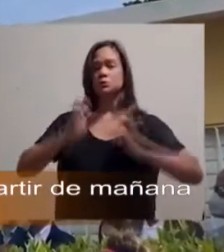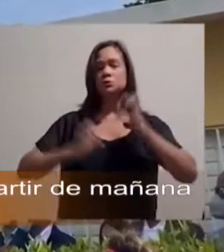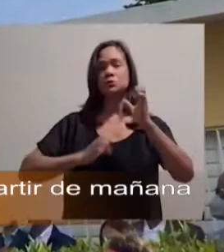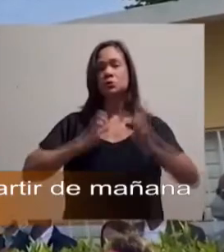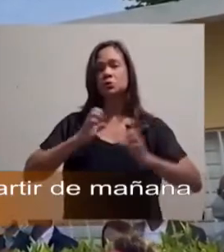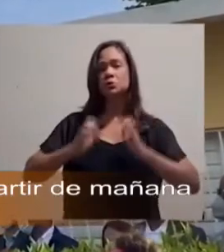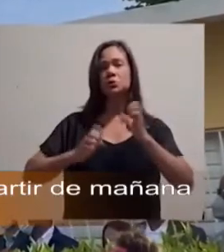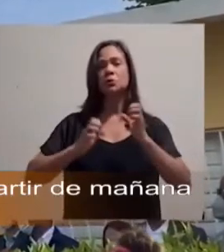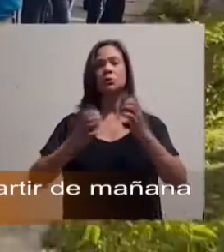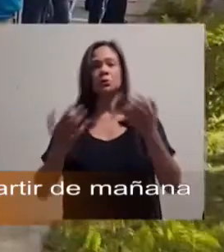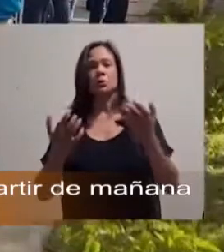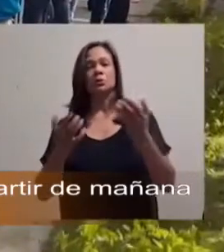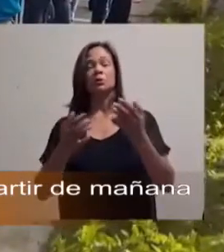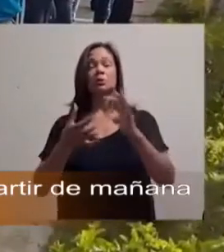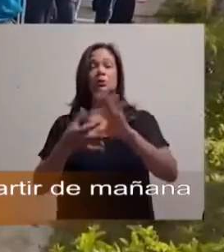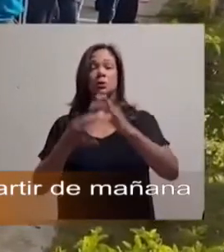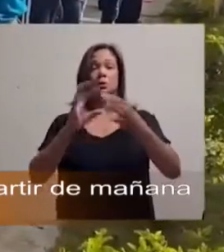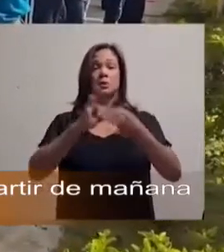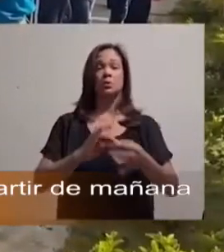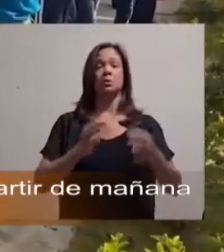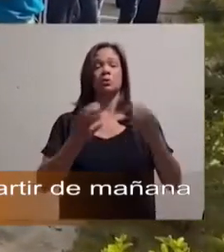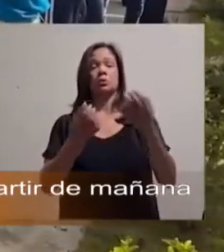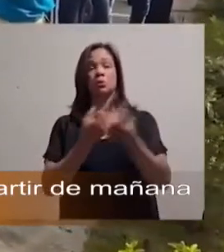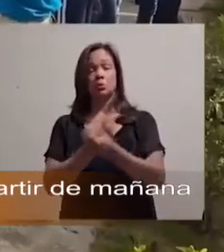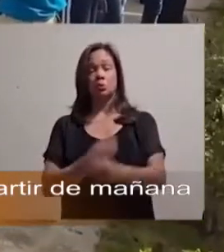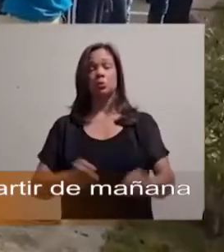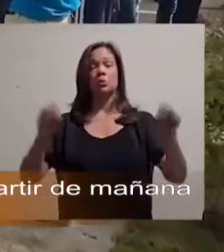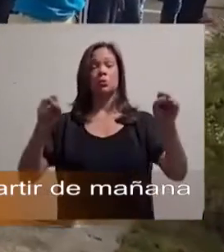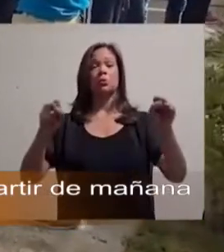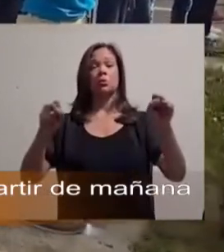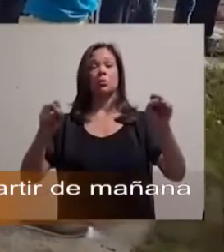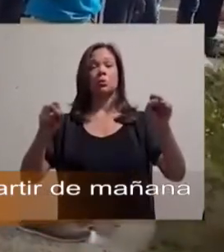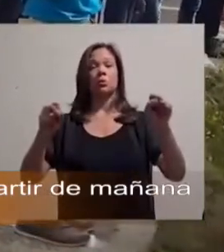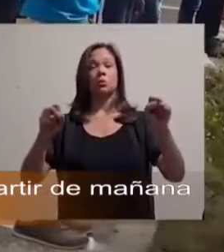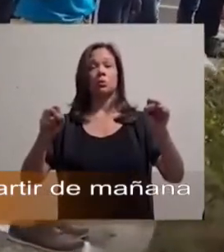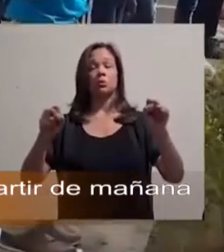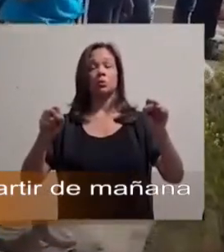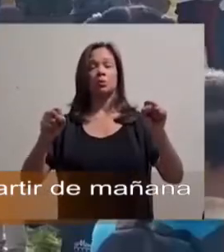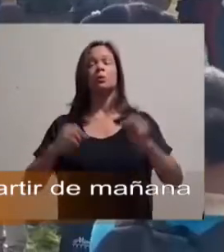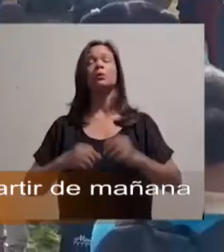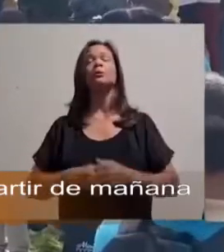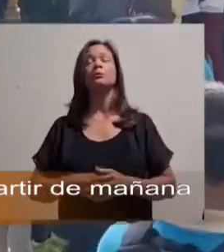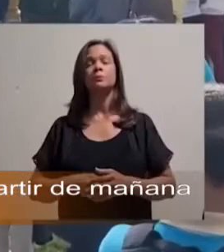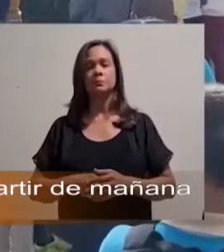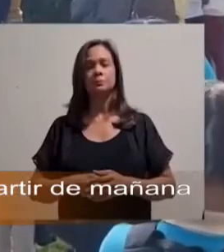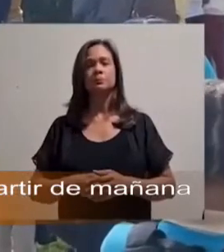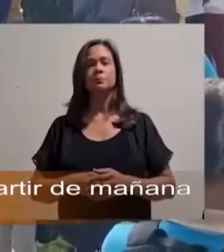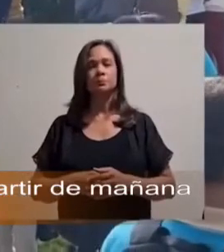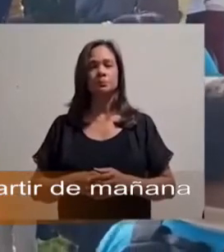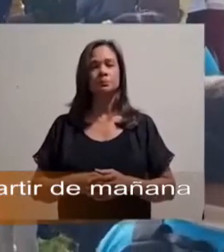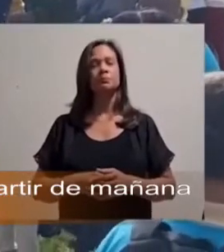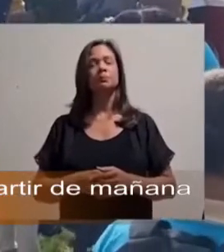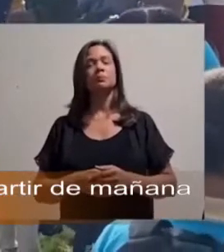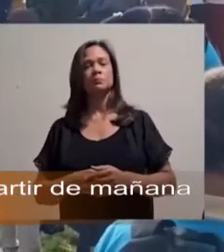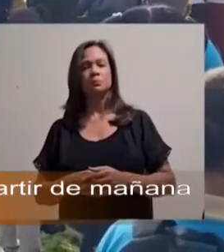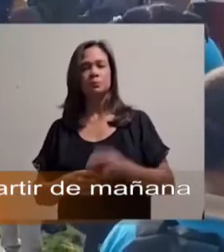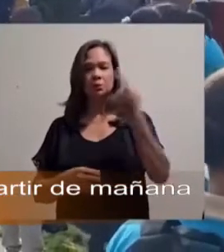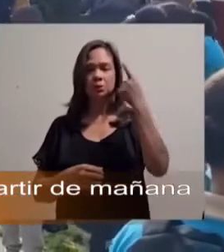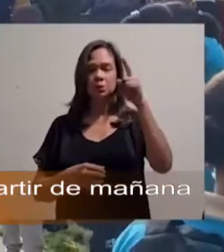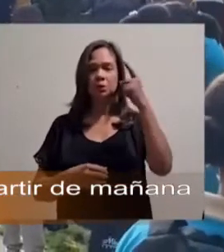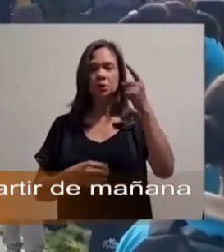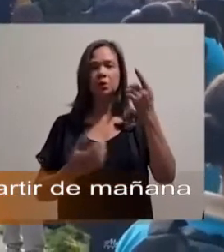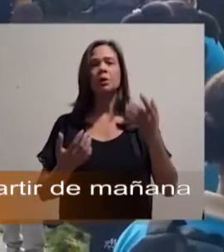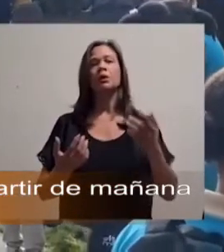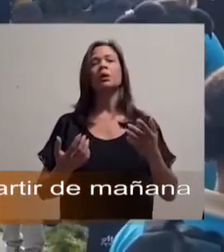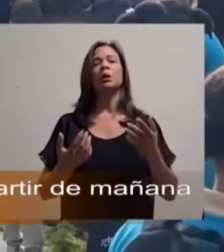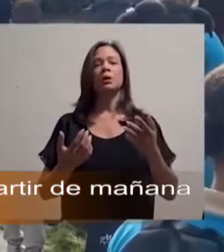el impulso que hay detrás del Ministerio de Educación, del Gabinete de Salud, de la Primera Dama, de los sectores gubernamentales